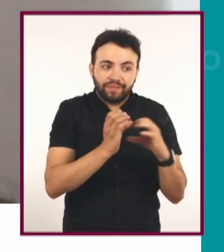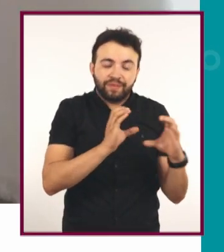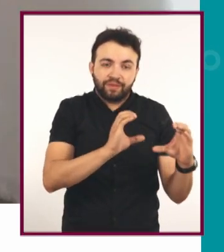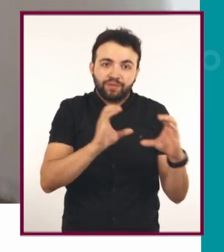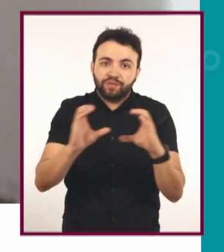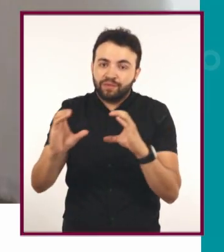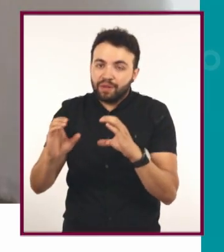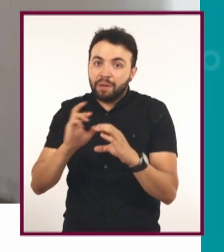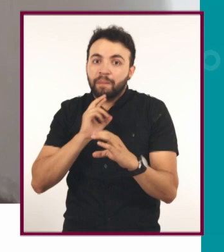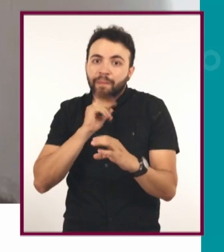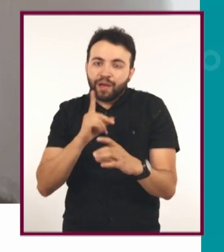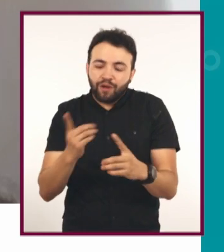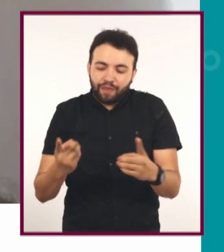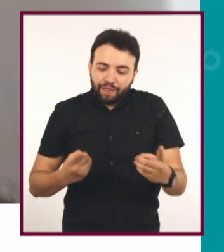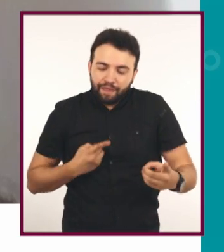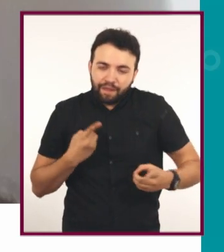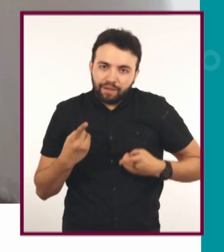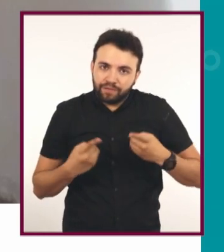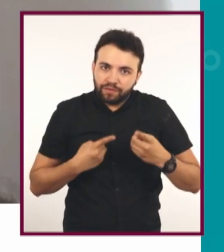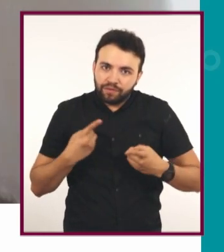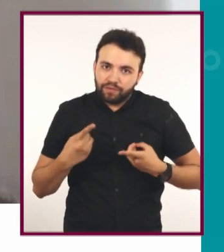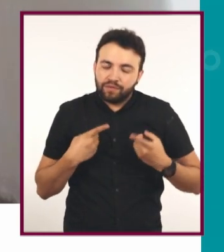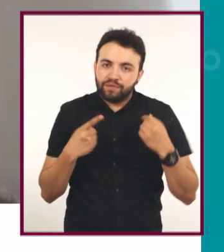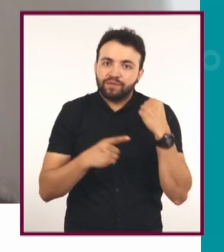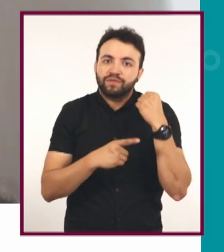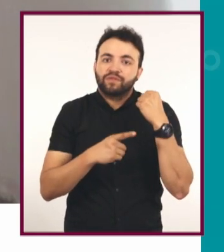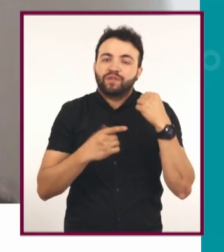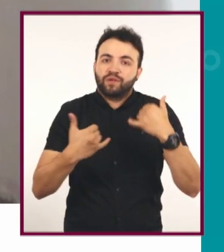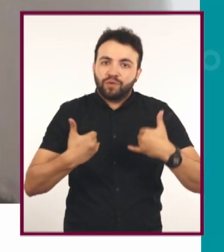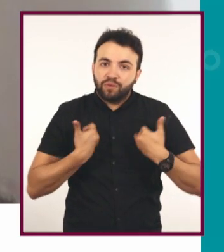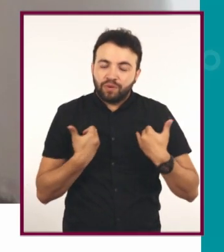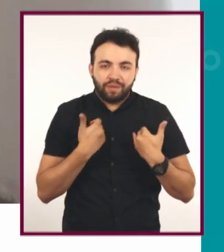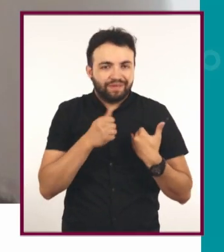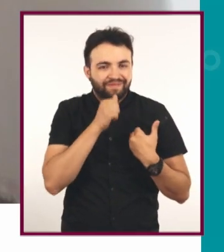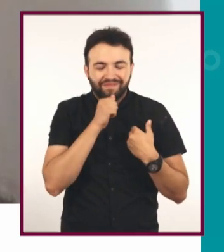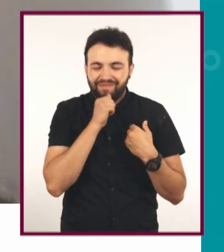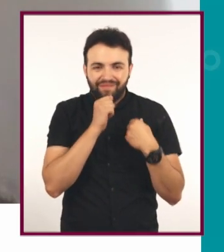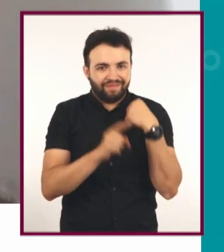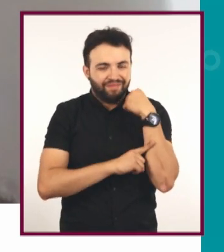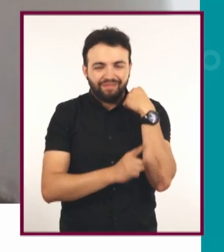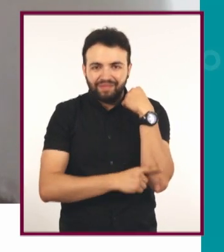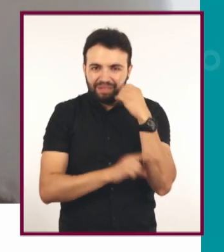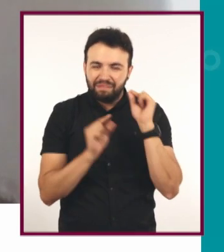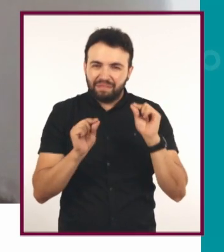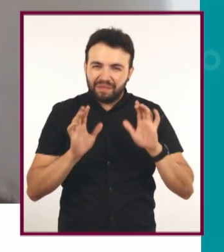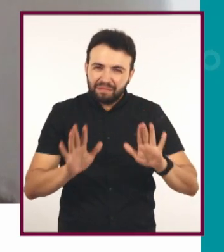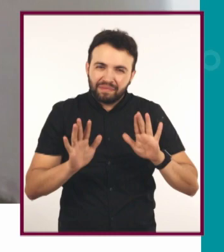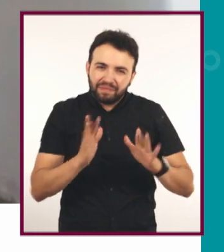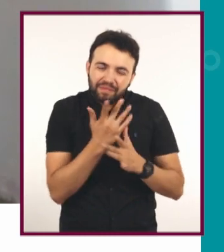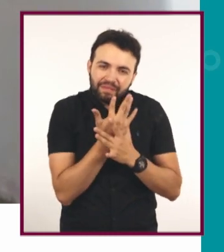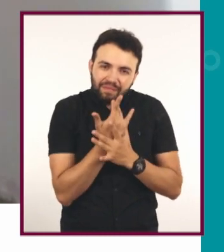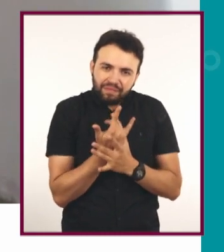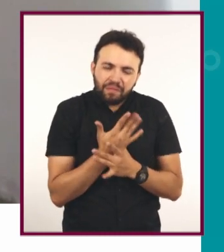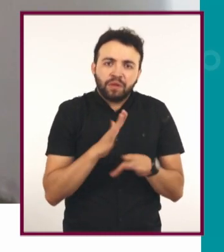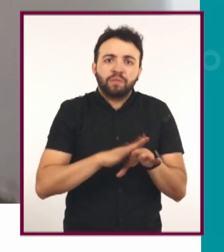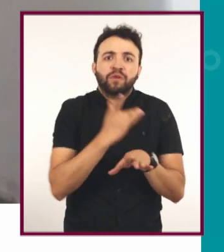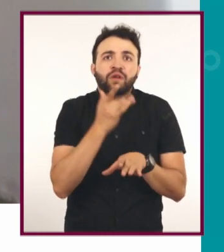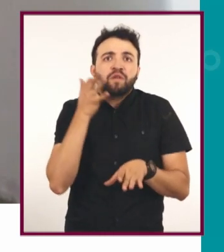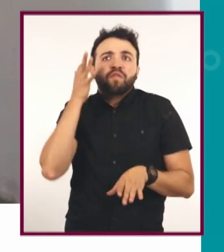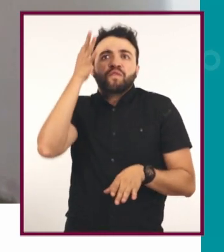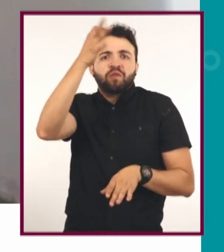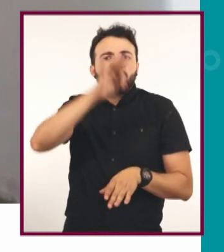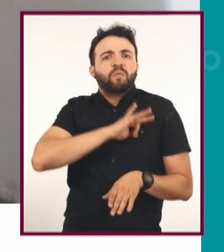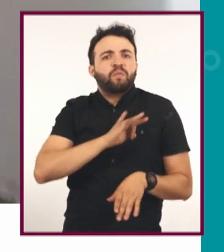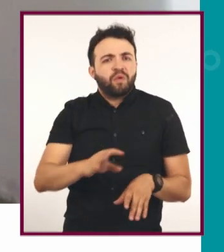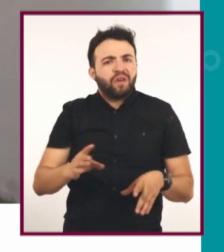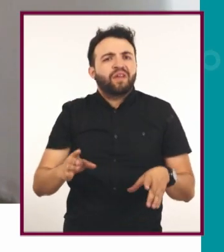Que tengan cautela con ese tema, ¿no? Que disfruten esa etapa de su vida, pero que no se... que se esperen un poco para poder